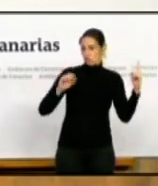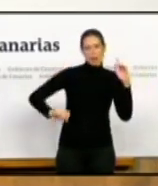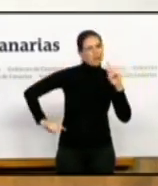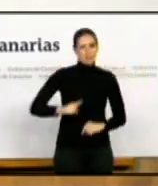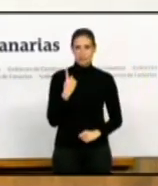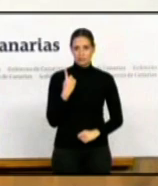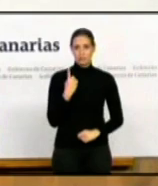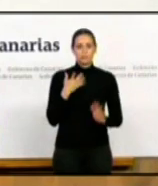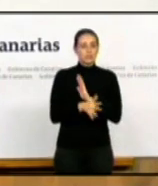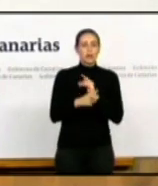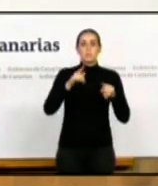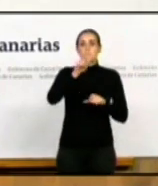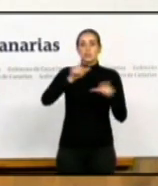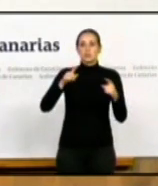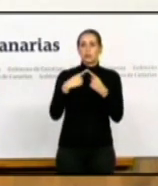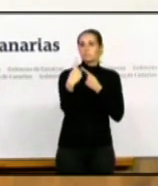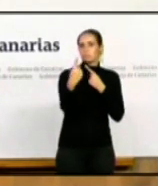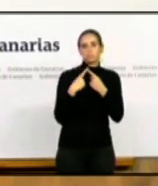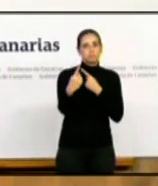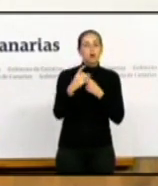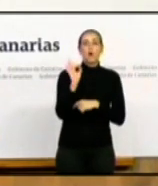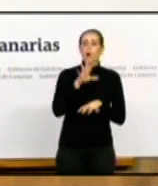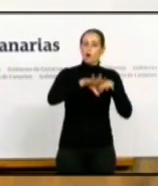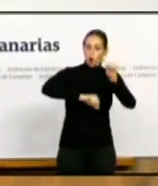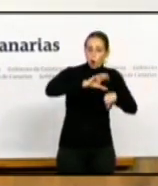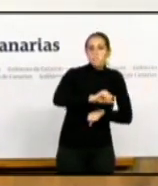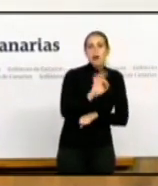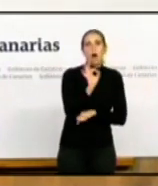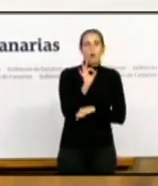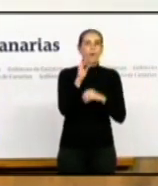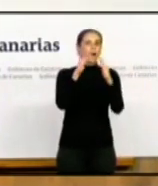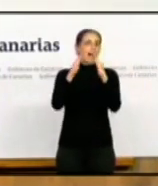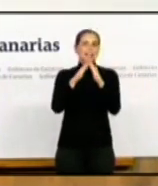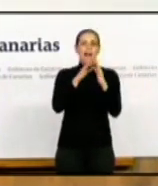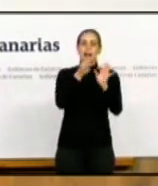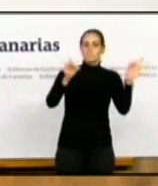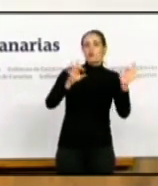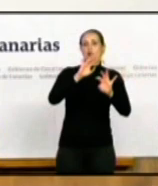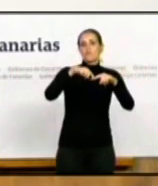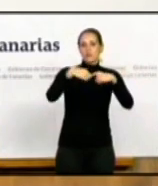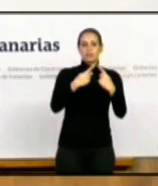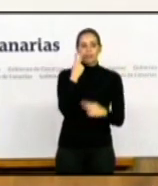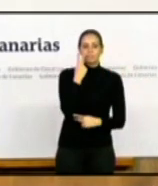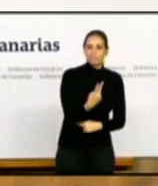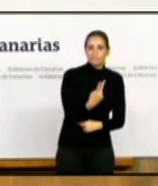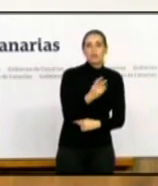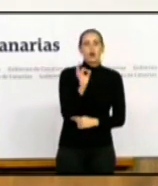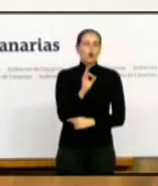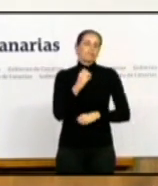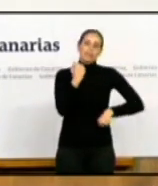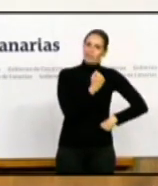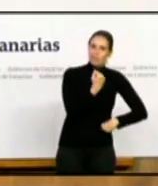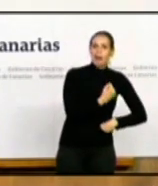más personas salen, hacen compras, van a casas de amigos, a familiares, está la fecha de Navidad, fin de año, es